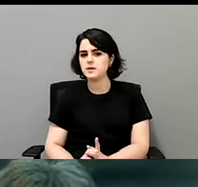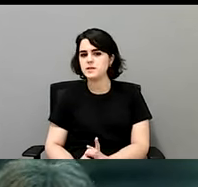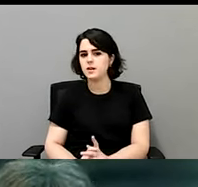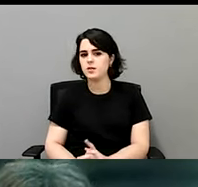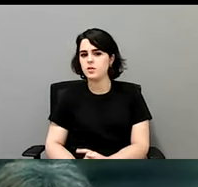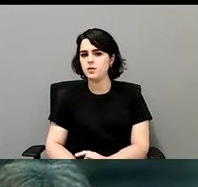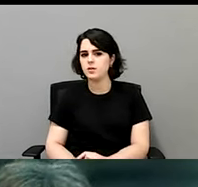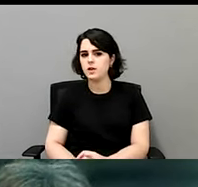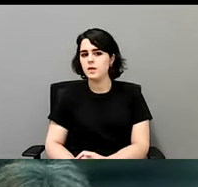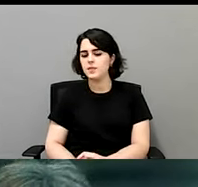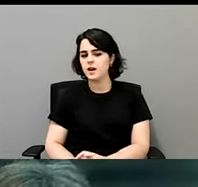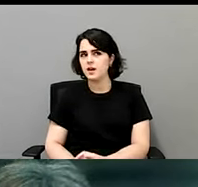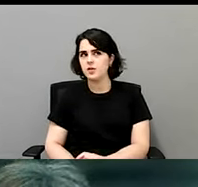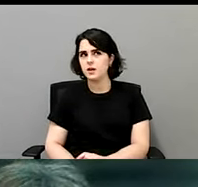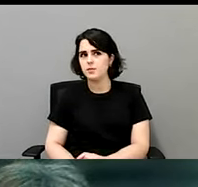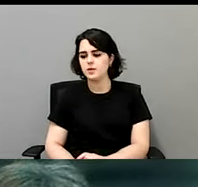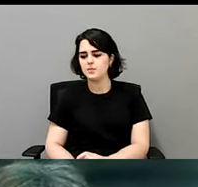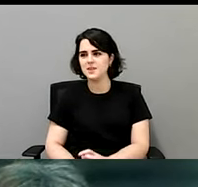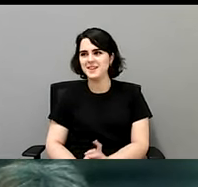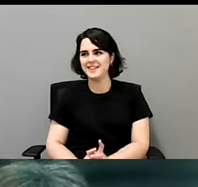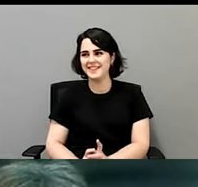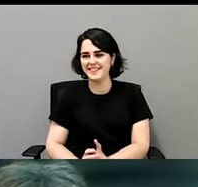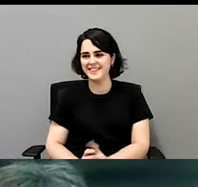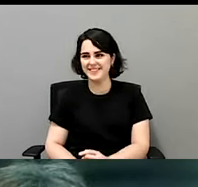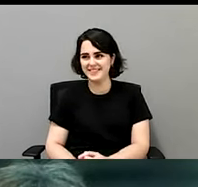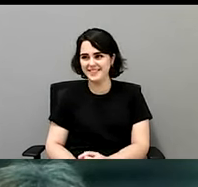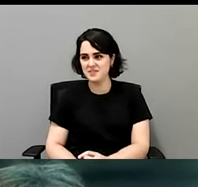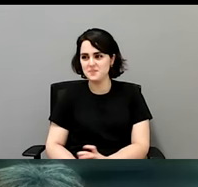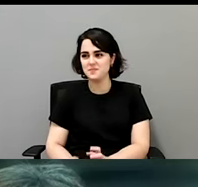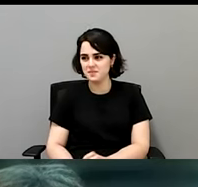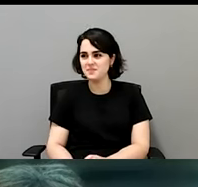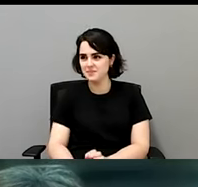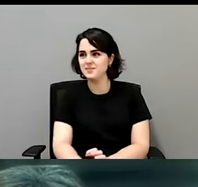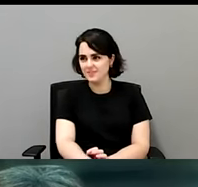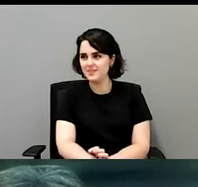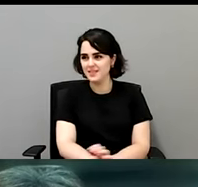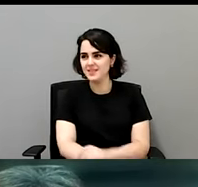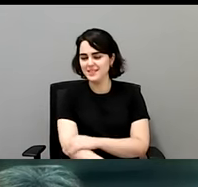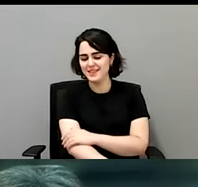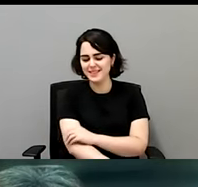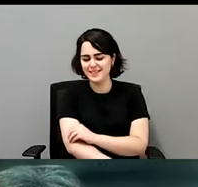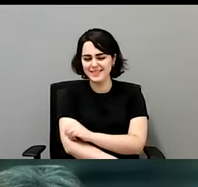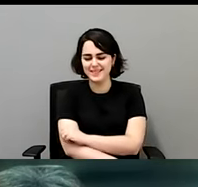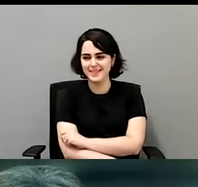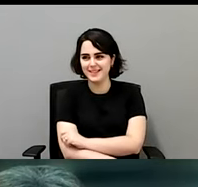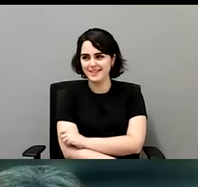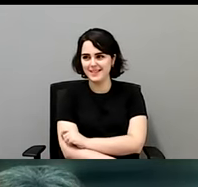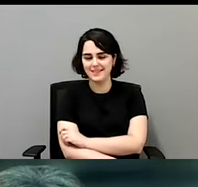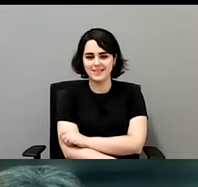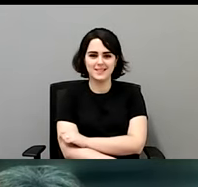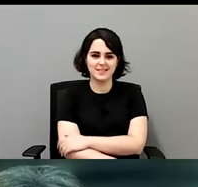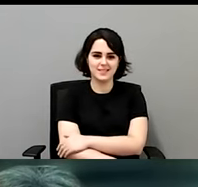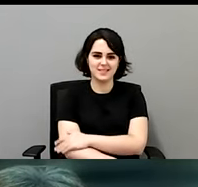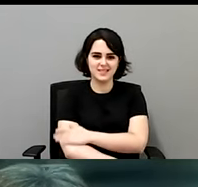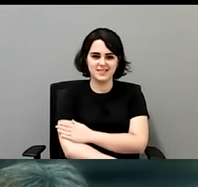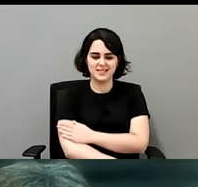¿Dónde puedo ampliar? Ángeles, abajo del todo te sale como un icono para que se vea